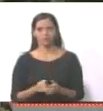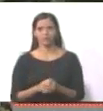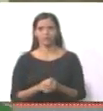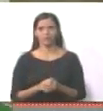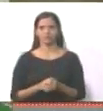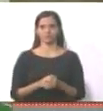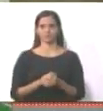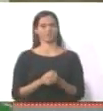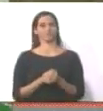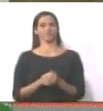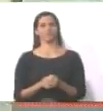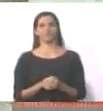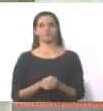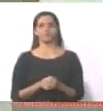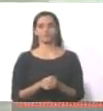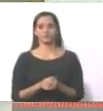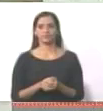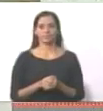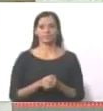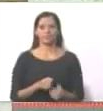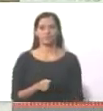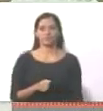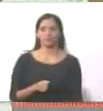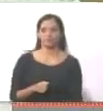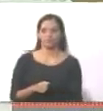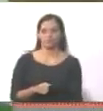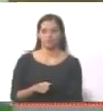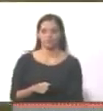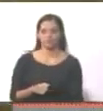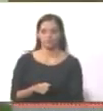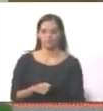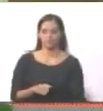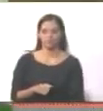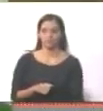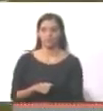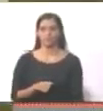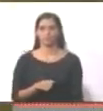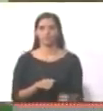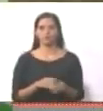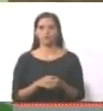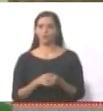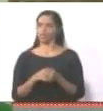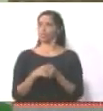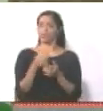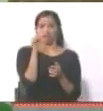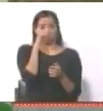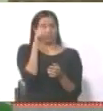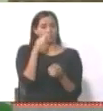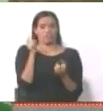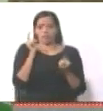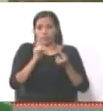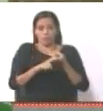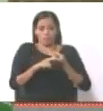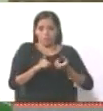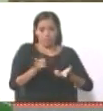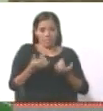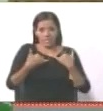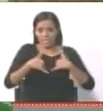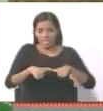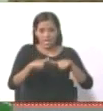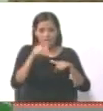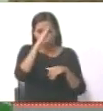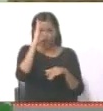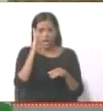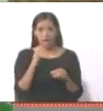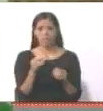Infobae dice, Infobae es un portal mercenario. La extravagante boda de la hija de Diosdado Cabello, que duró 2 días y costó 16